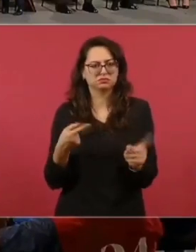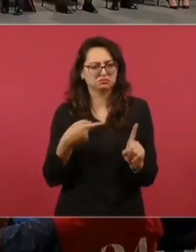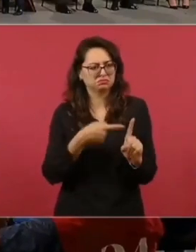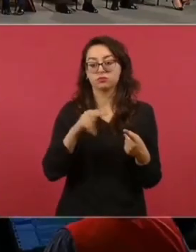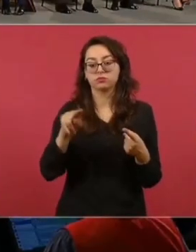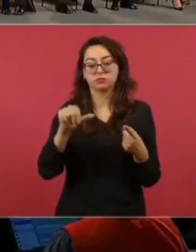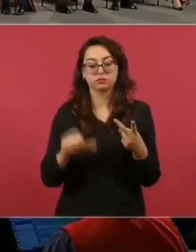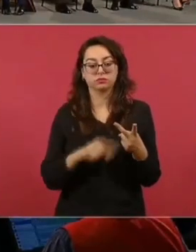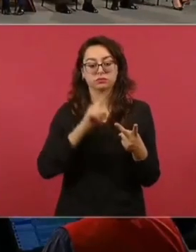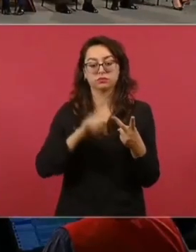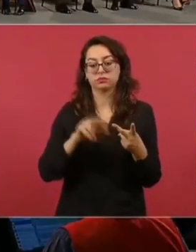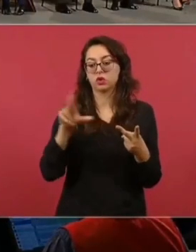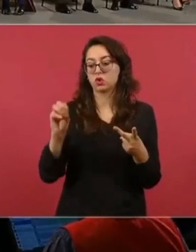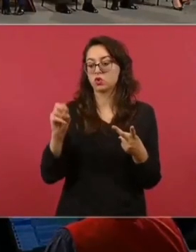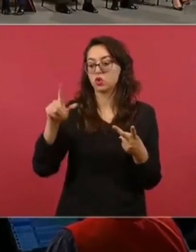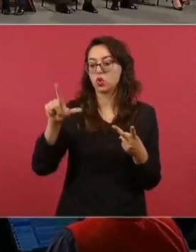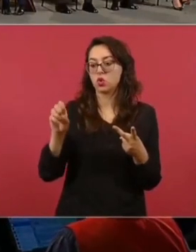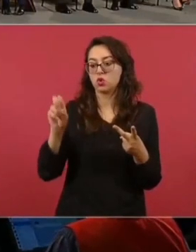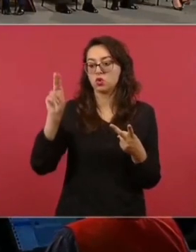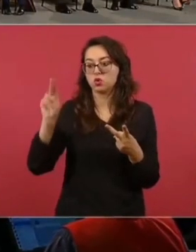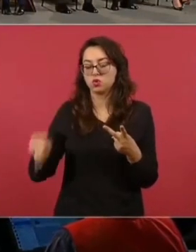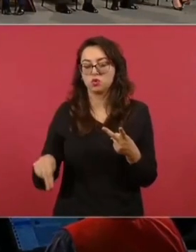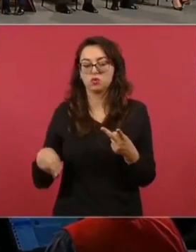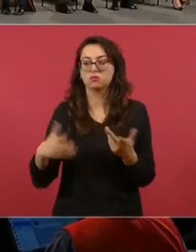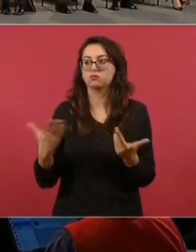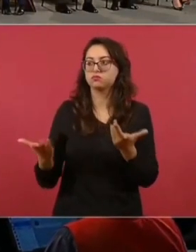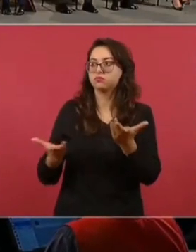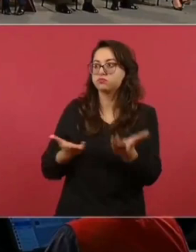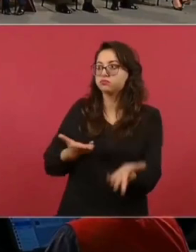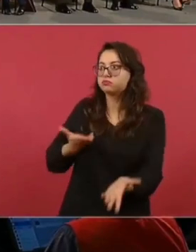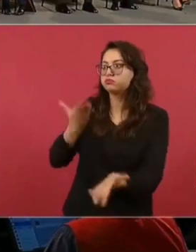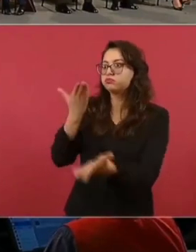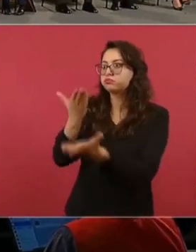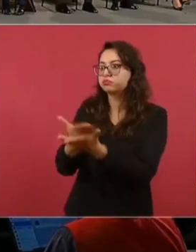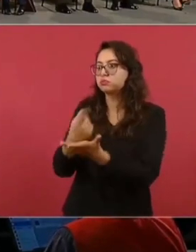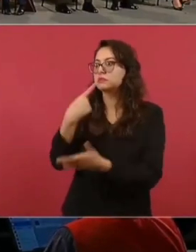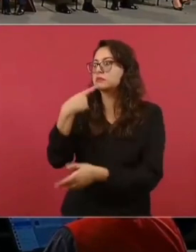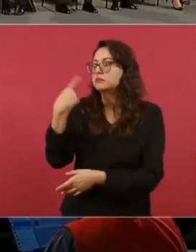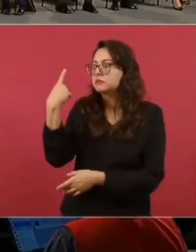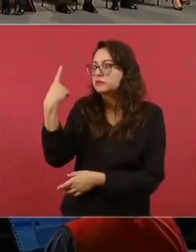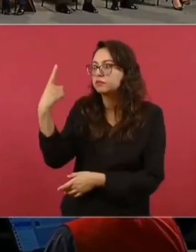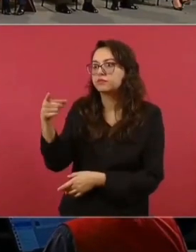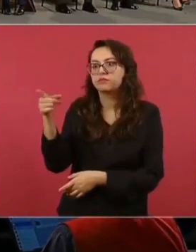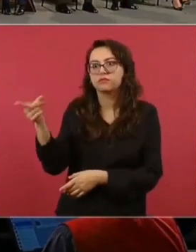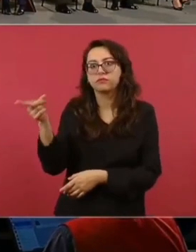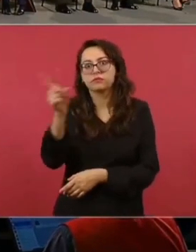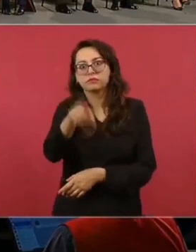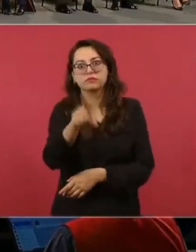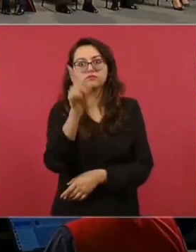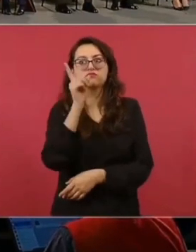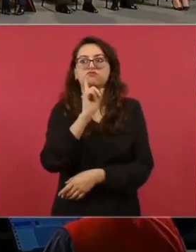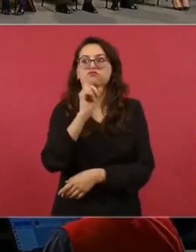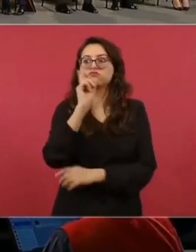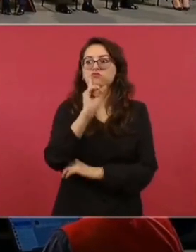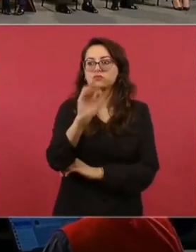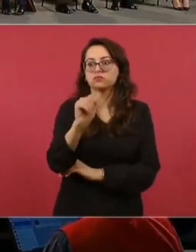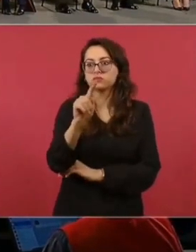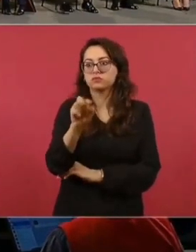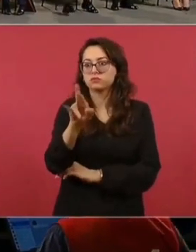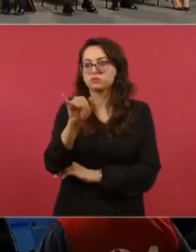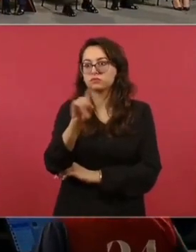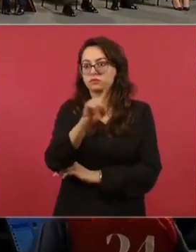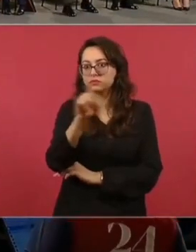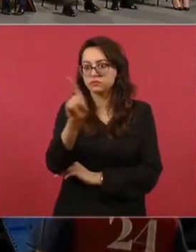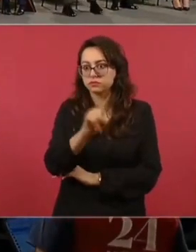Orozco. Desecharon una queja administrativa promovida en contra de la jueza Beatriz Eugenia